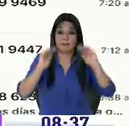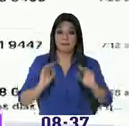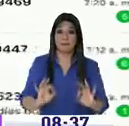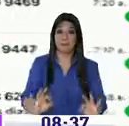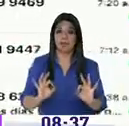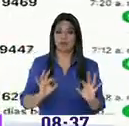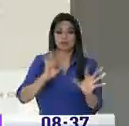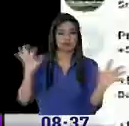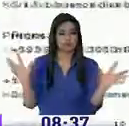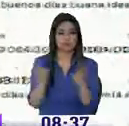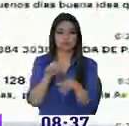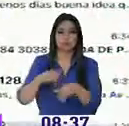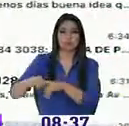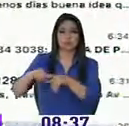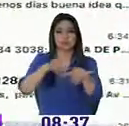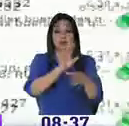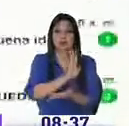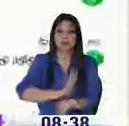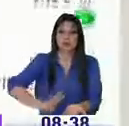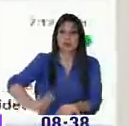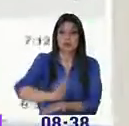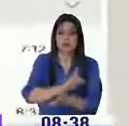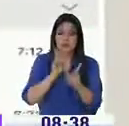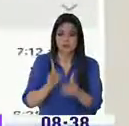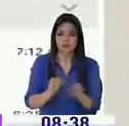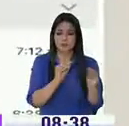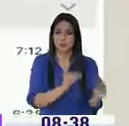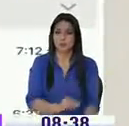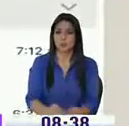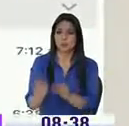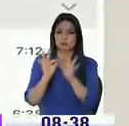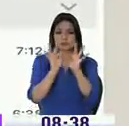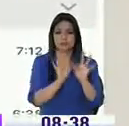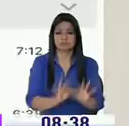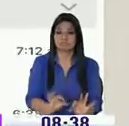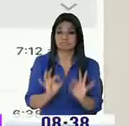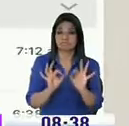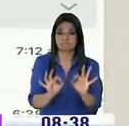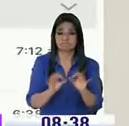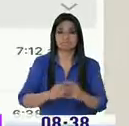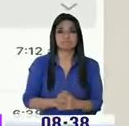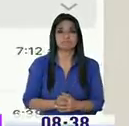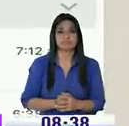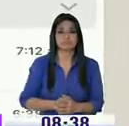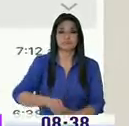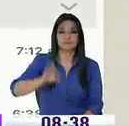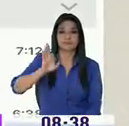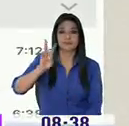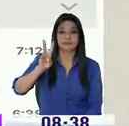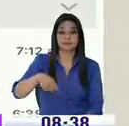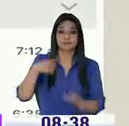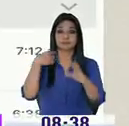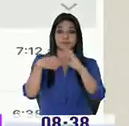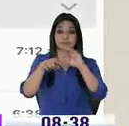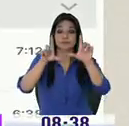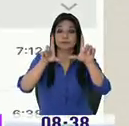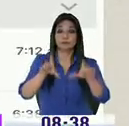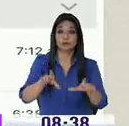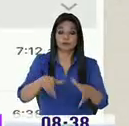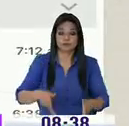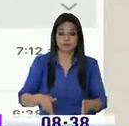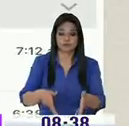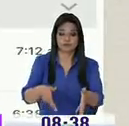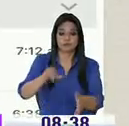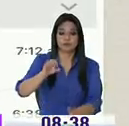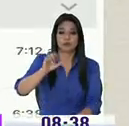tercera. Todos los barrios deberían ser ordenados y con buenas estructuras. Señores, TVC les envió las fotos del estado que se encuentra en la calle